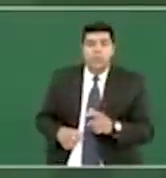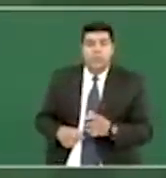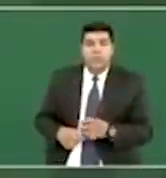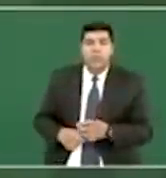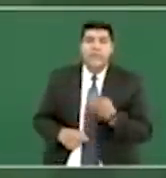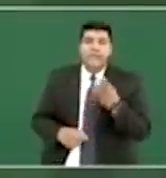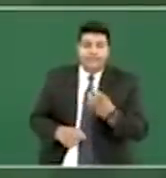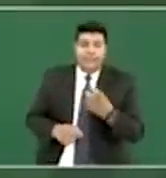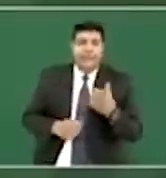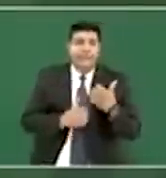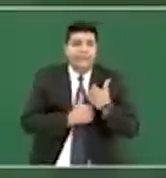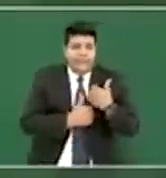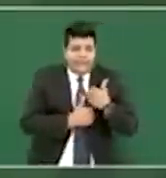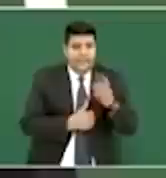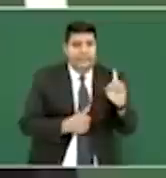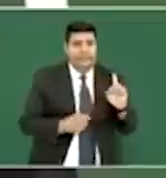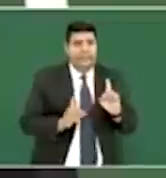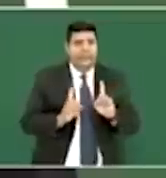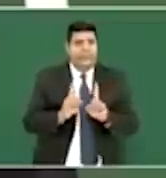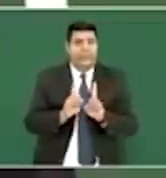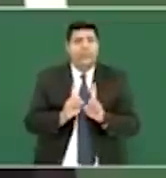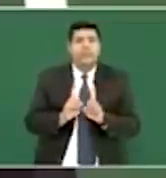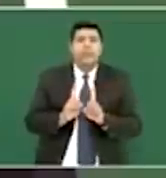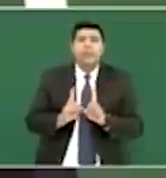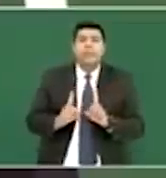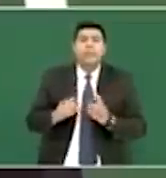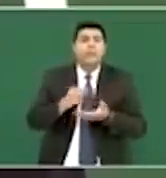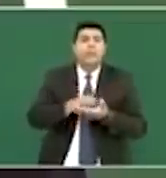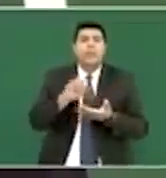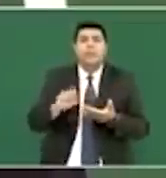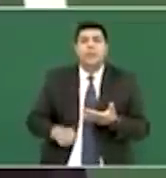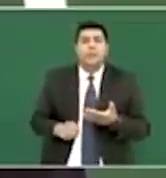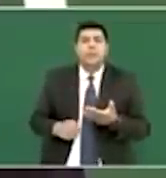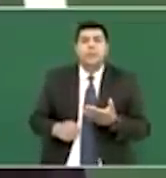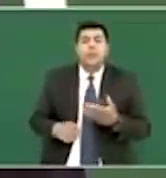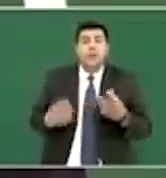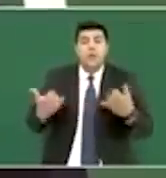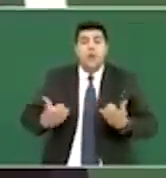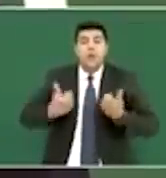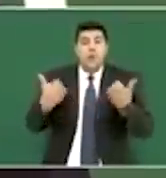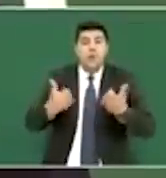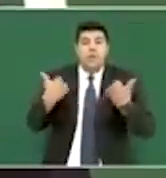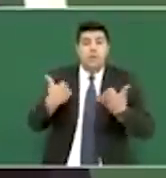de reserva de millones de jóvenes que no tenían oportunidad